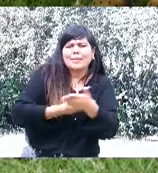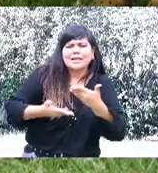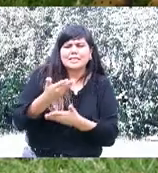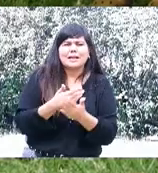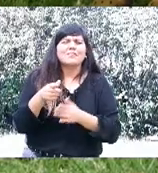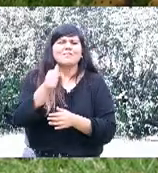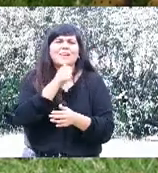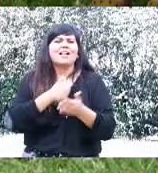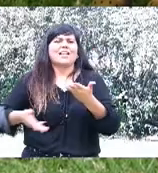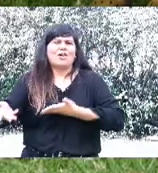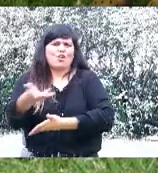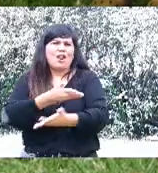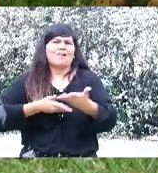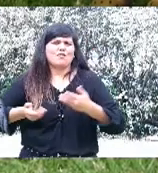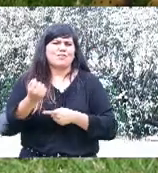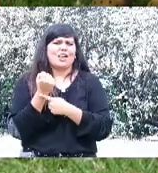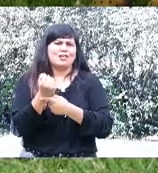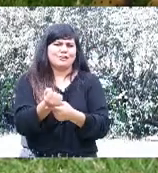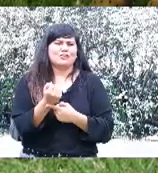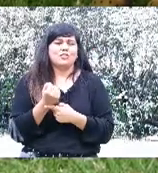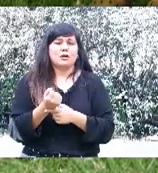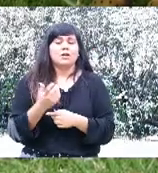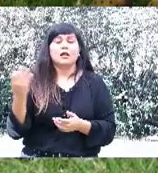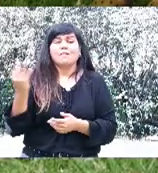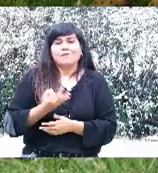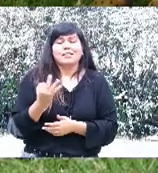colaboración y efectivamente